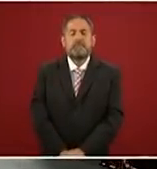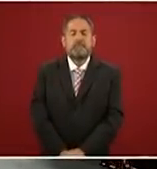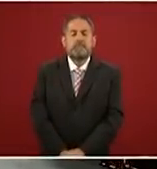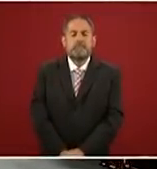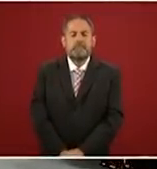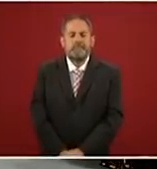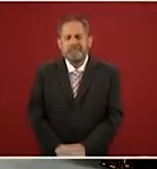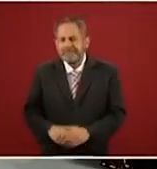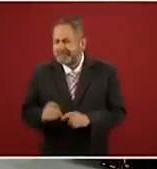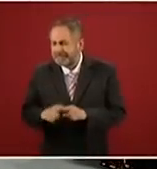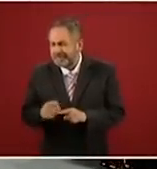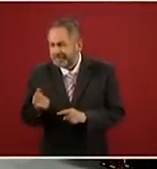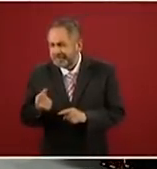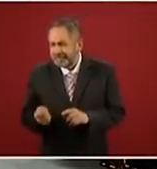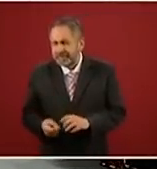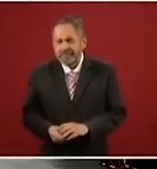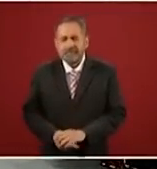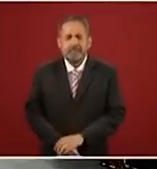llegar aquí